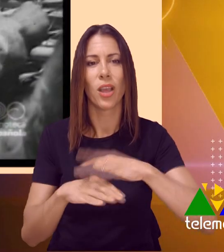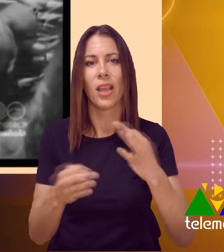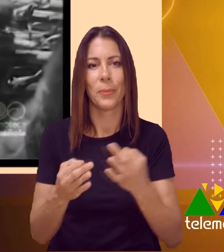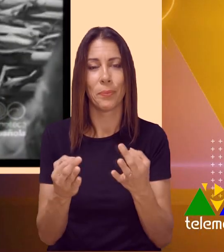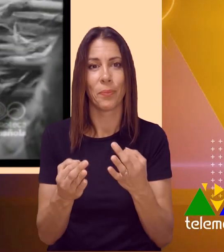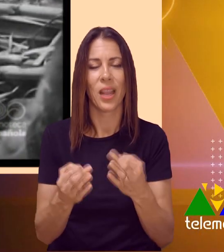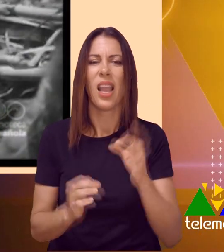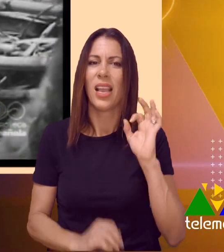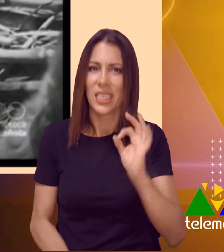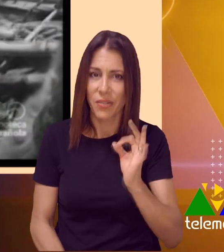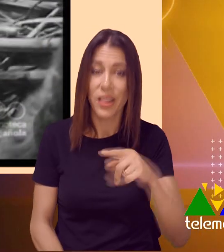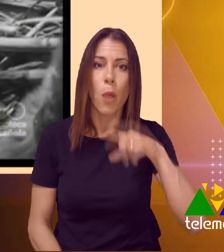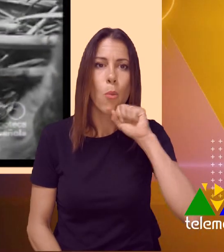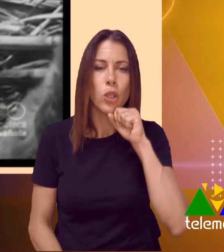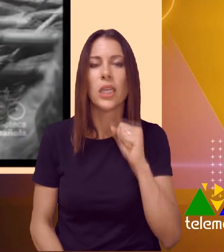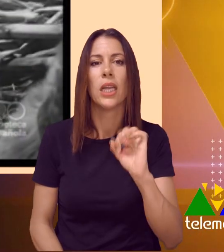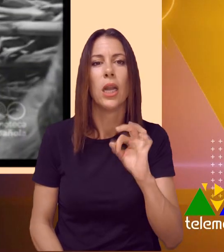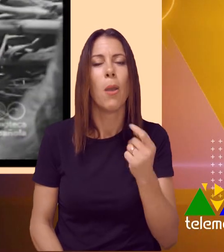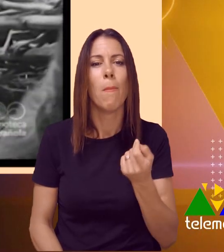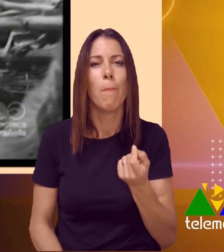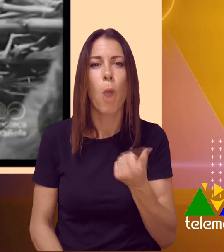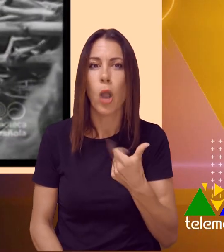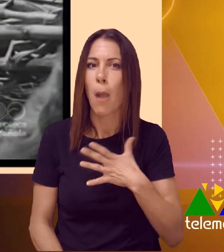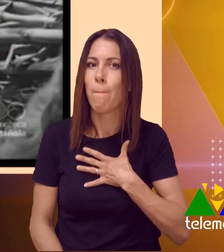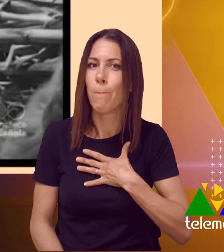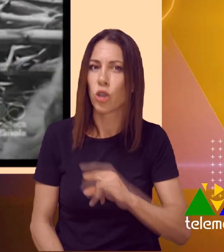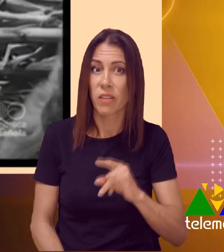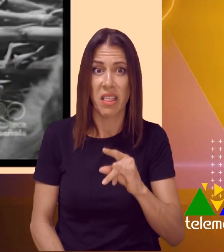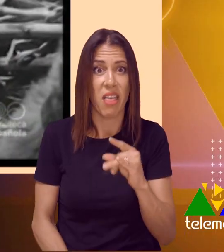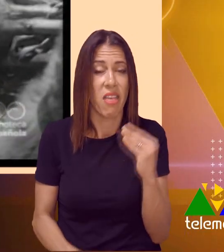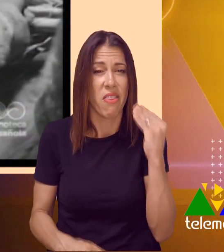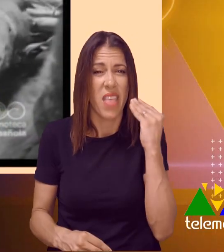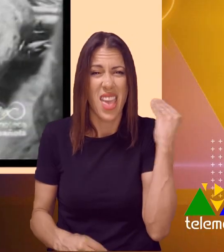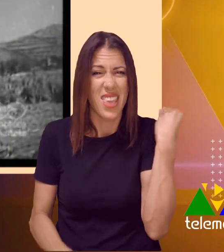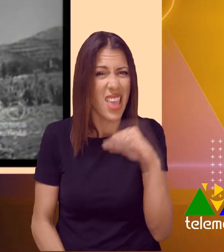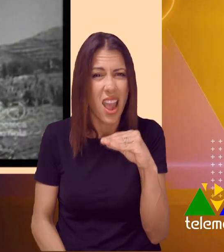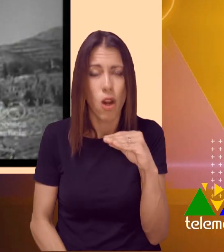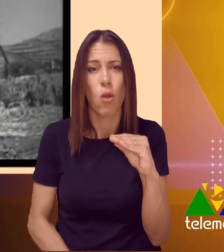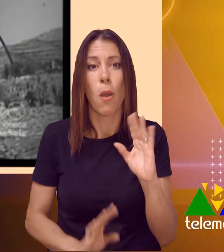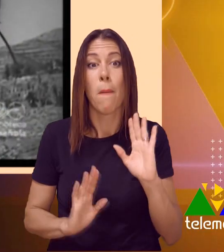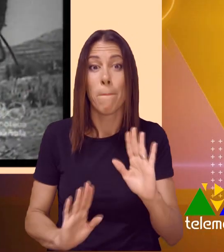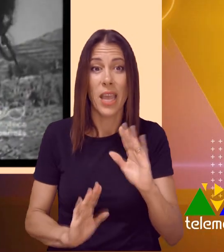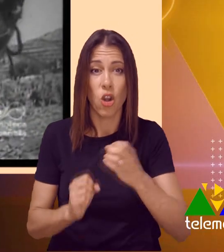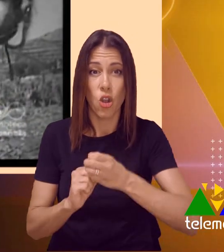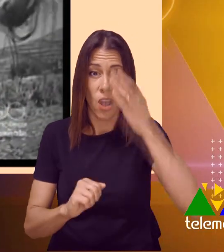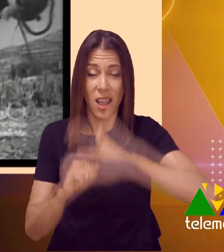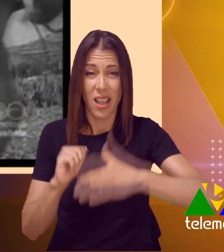libró Es verdad que Motril tiene pocas posibilidades de helada, pero la caña es antigua, la caña que se había en el